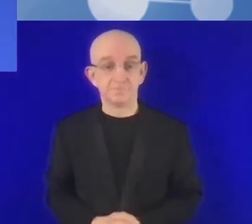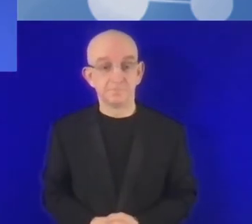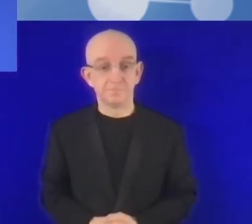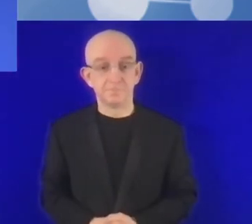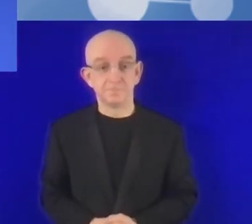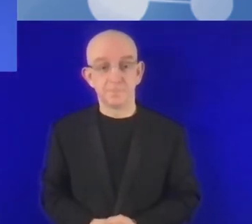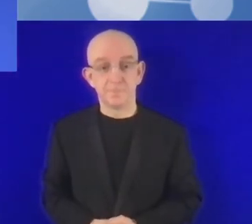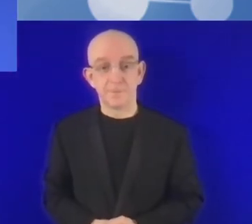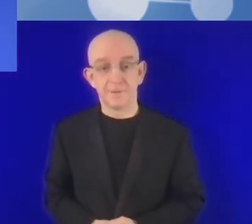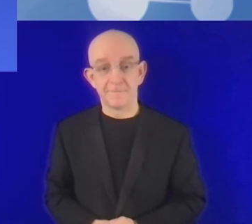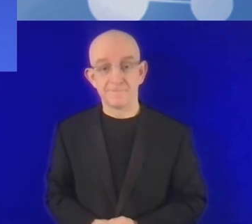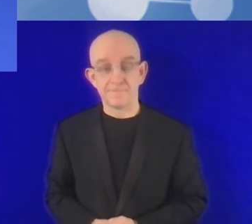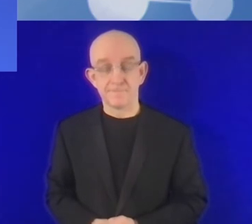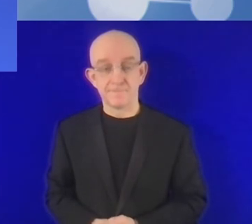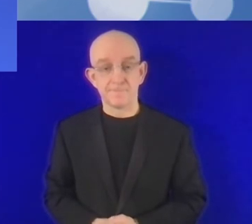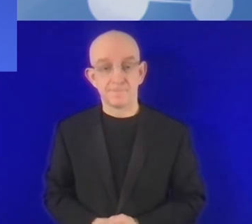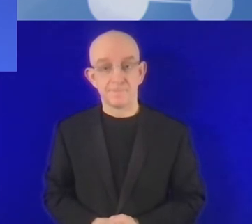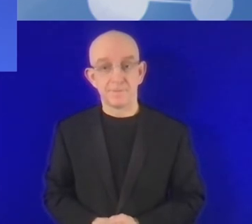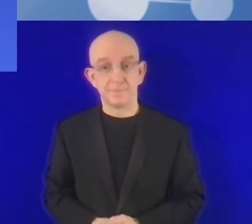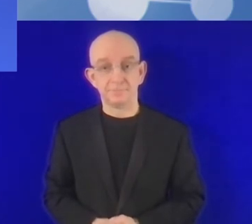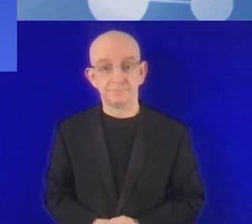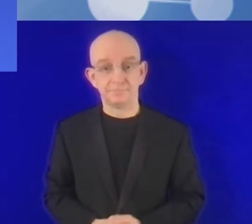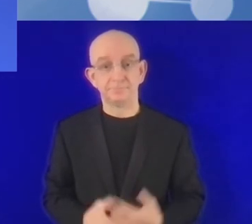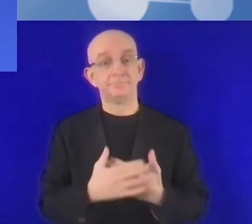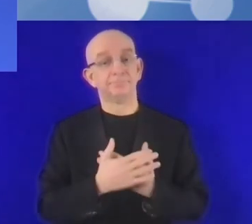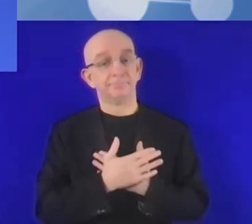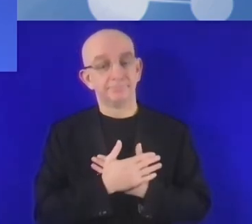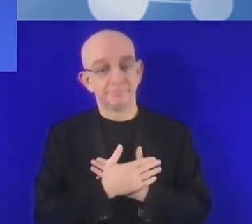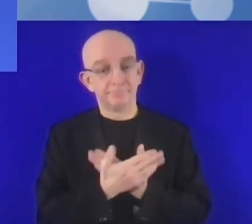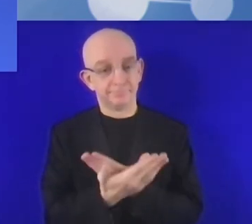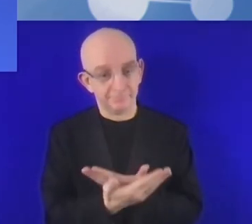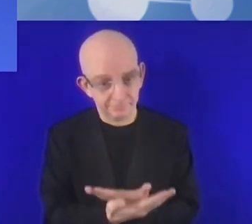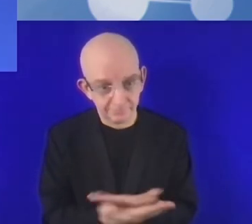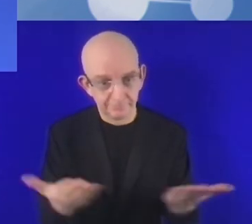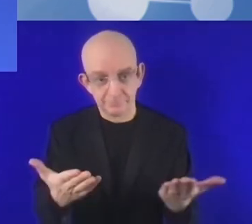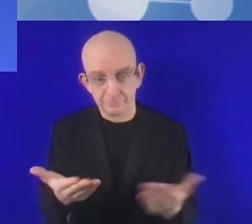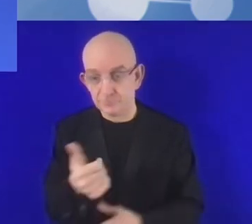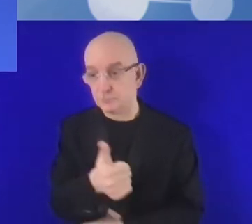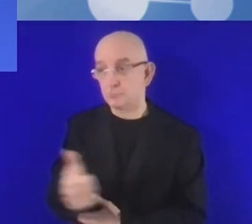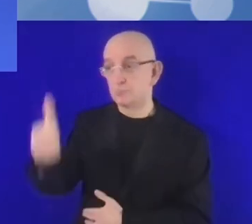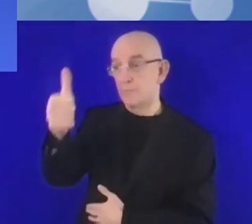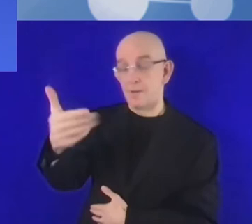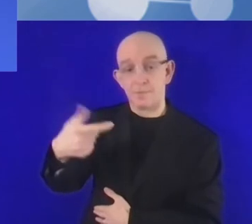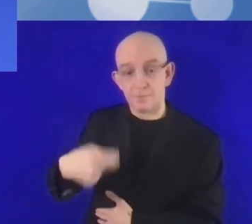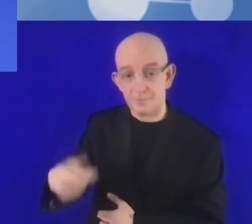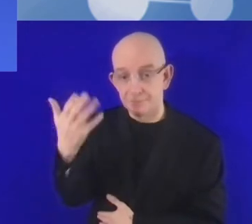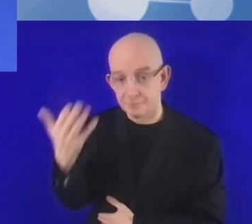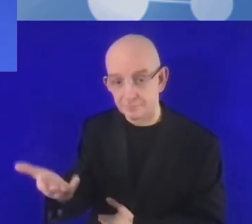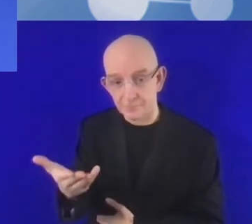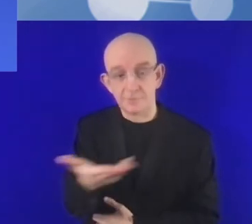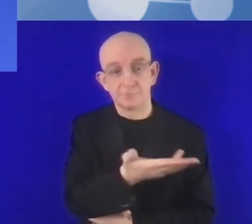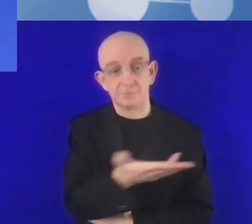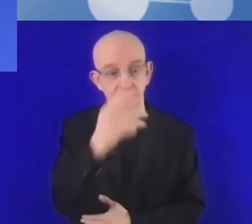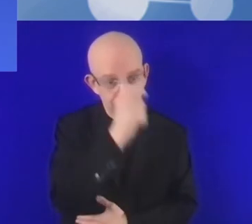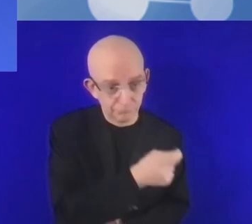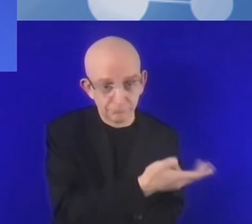Bienvenido. Excelencias, primer ministro, estimados invitados, es un gran placer darles la bienvenida